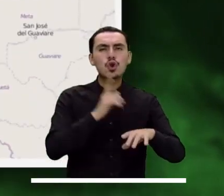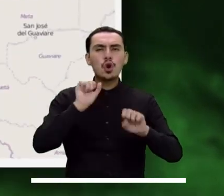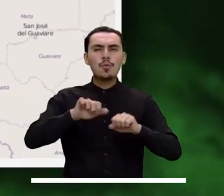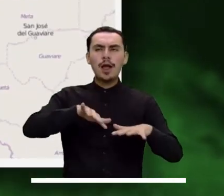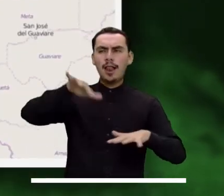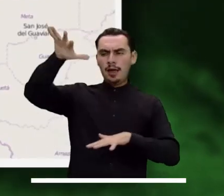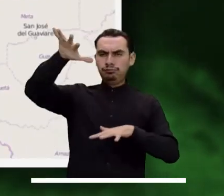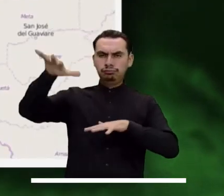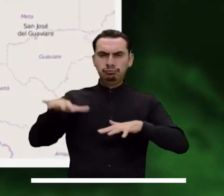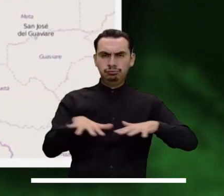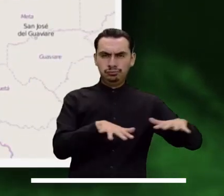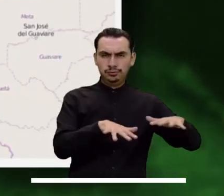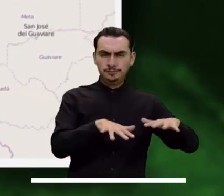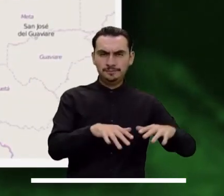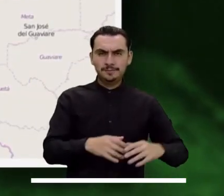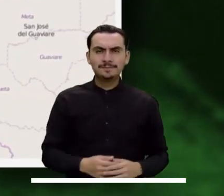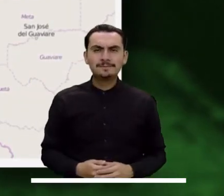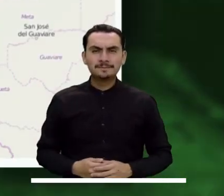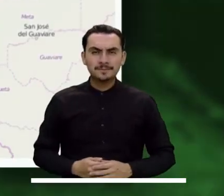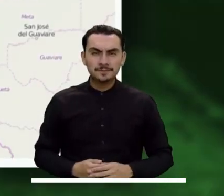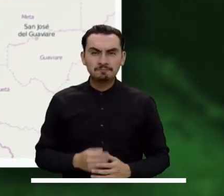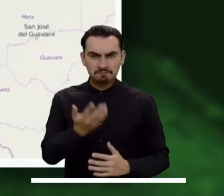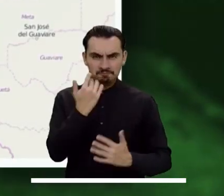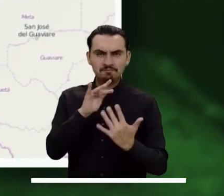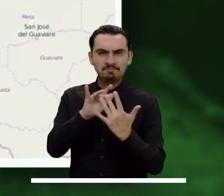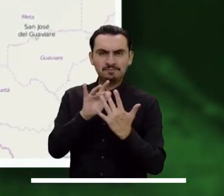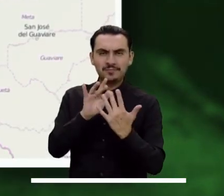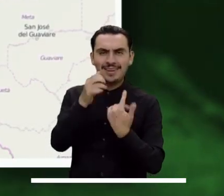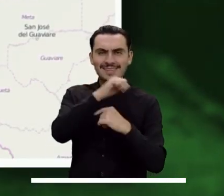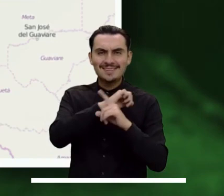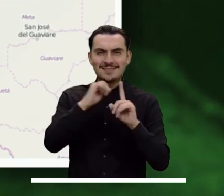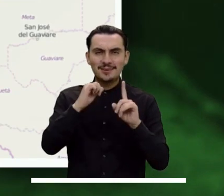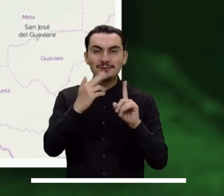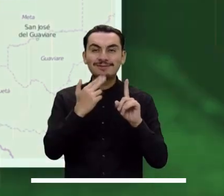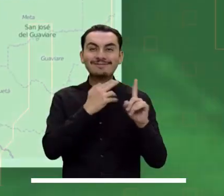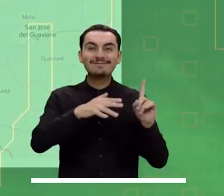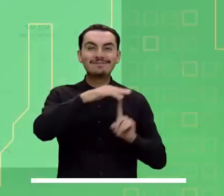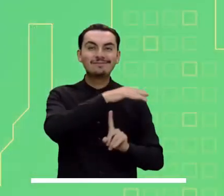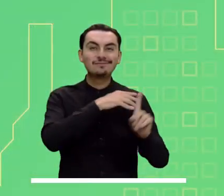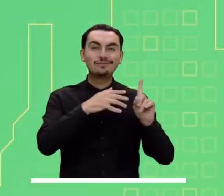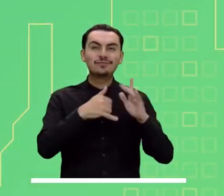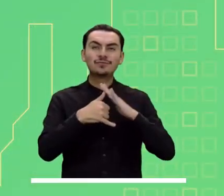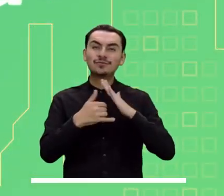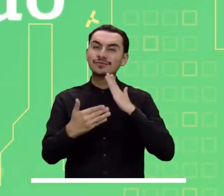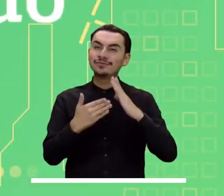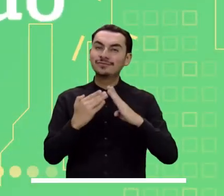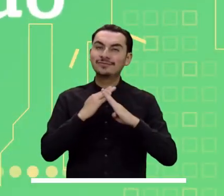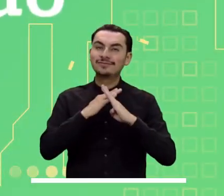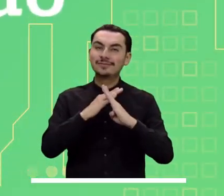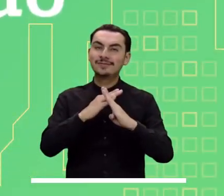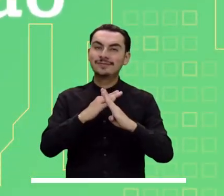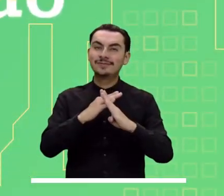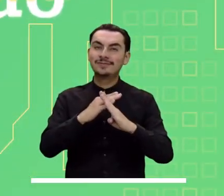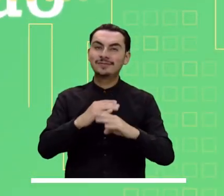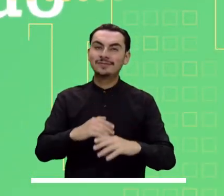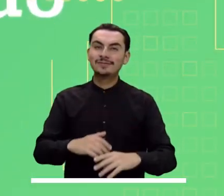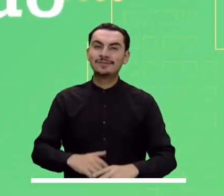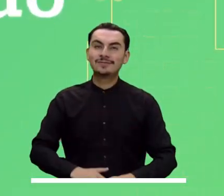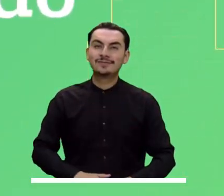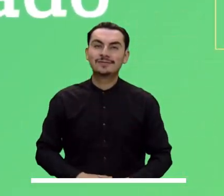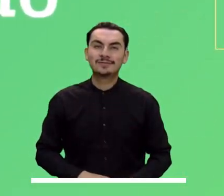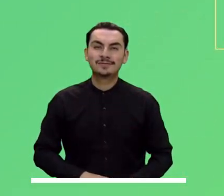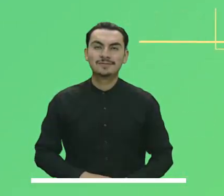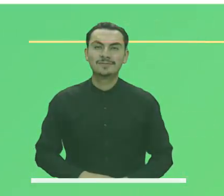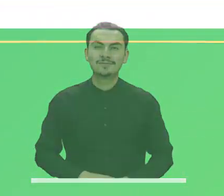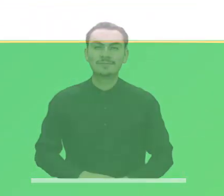La Orinoquía y Putumayo por alta probabilidad de deslizamientos. Síguenos en nuestras redes sociales.